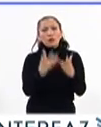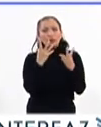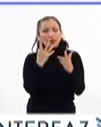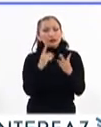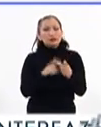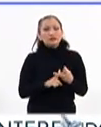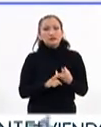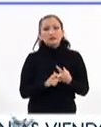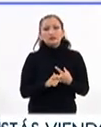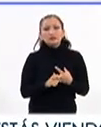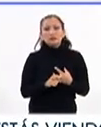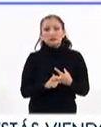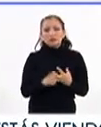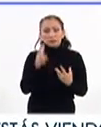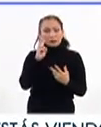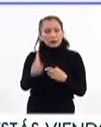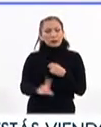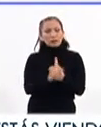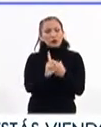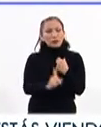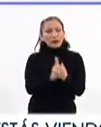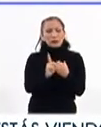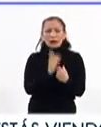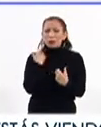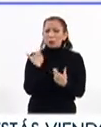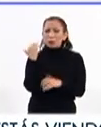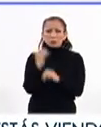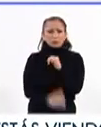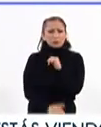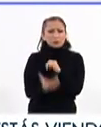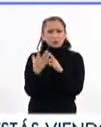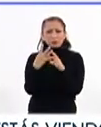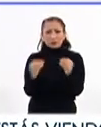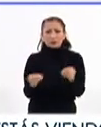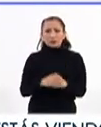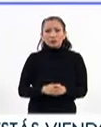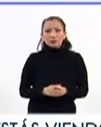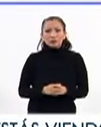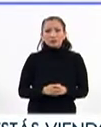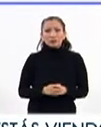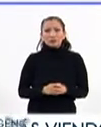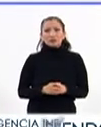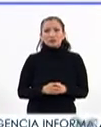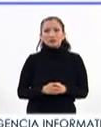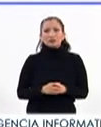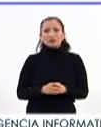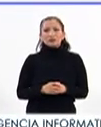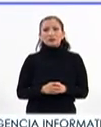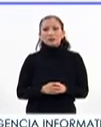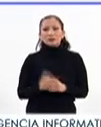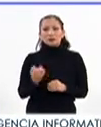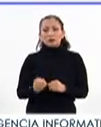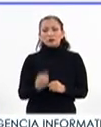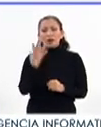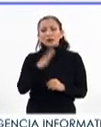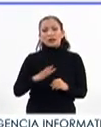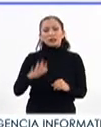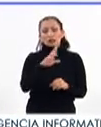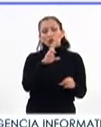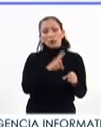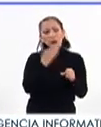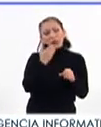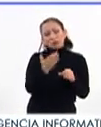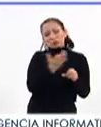están enfrentando un verdadero peligro y cuáles están frente a condiciones